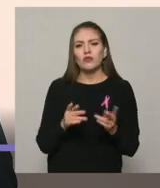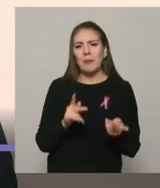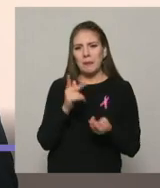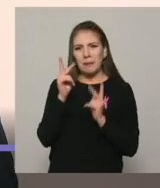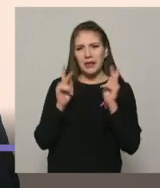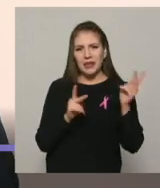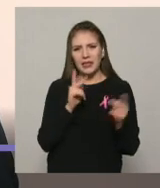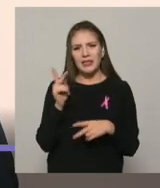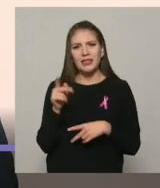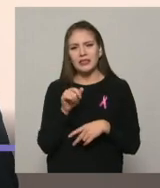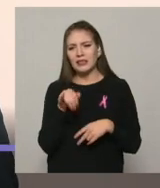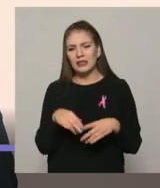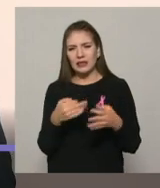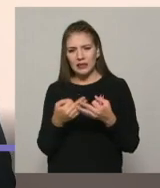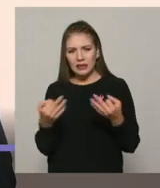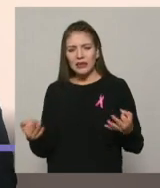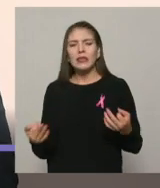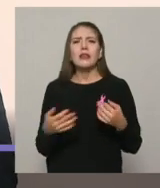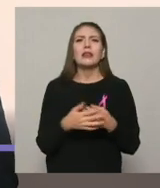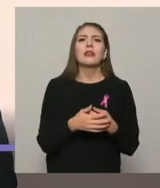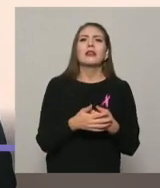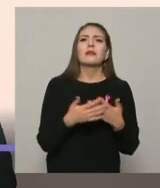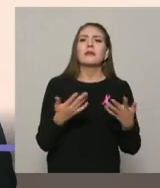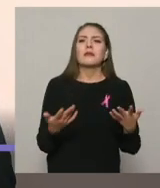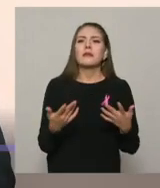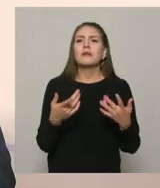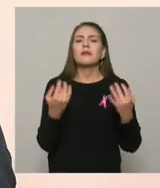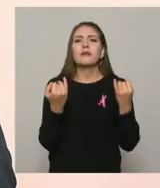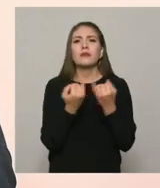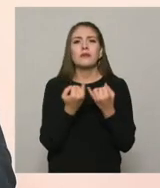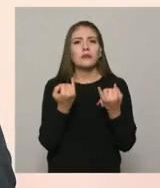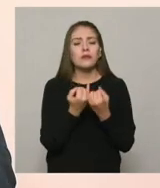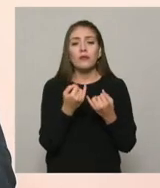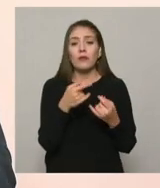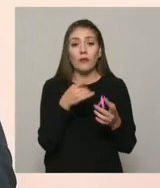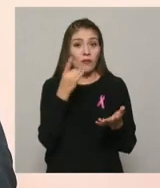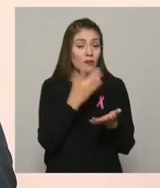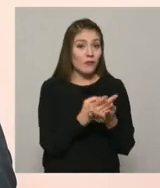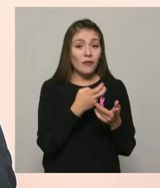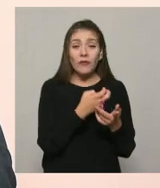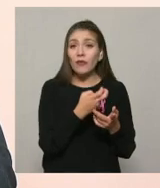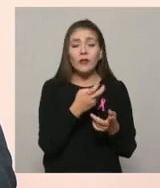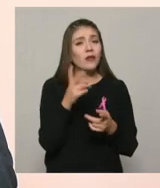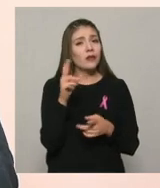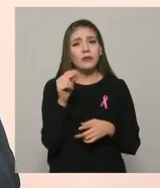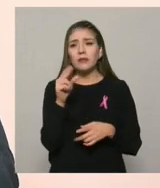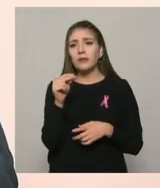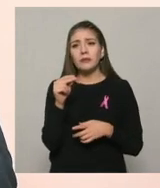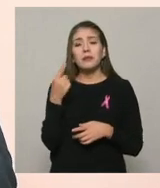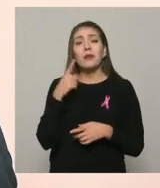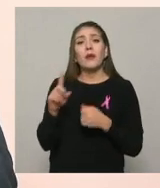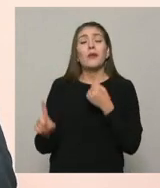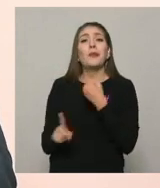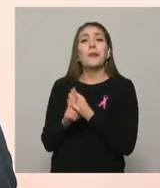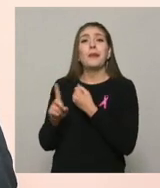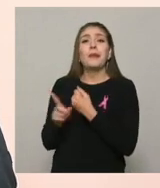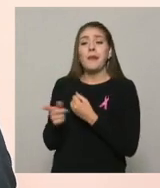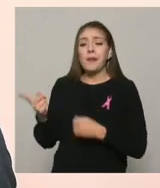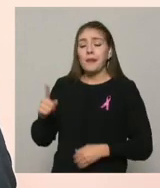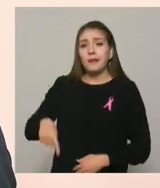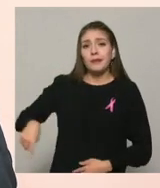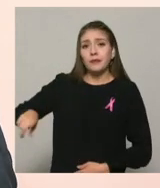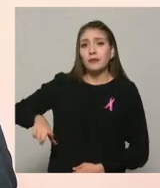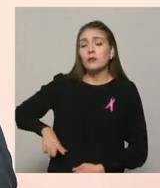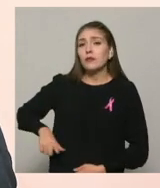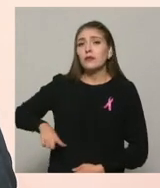es la edición genética. Pero no solo eso, yo creo que el problema es que nuestros gobernantes no están utilizando